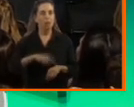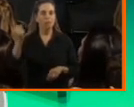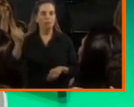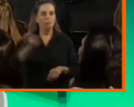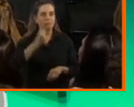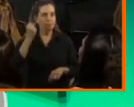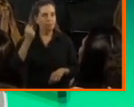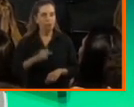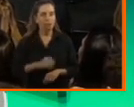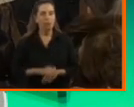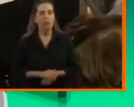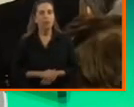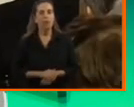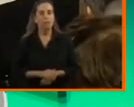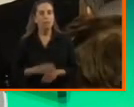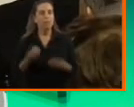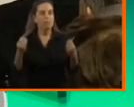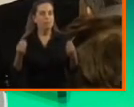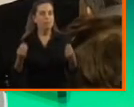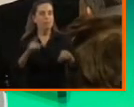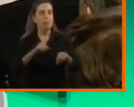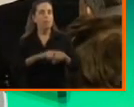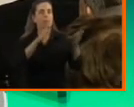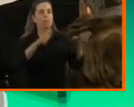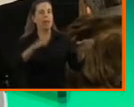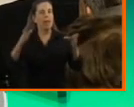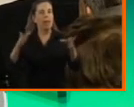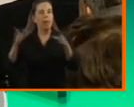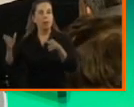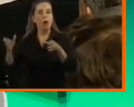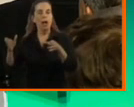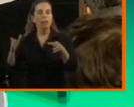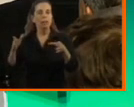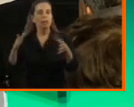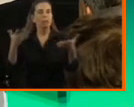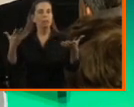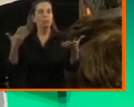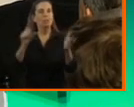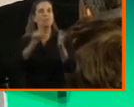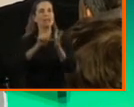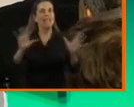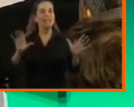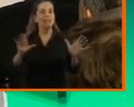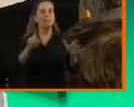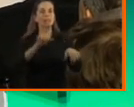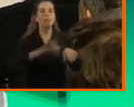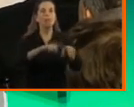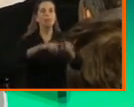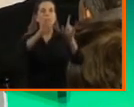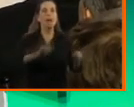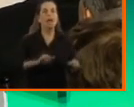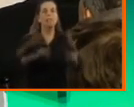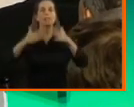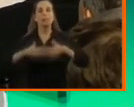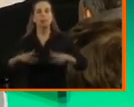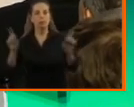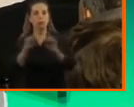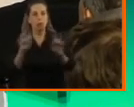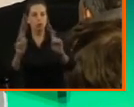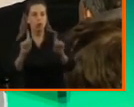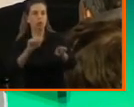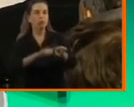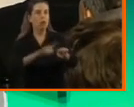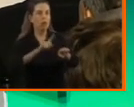la condición que comprende Milei que tiene que llevarse con el público es basado en la idea de la tensión, ¿no? O sea, es